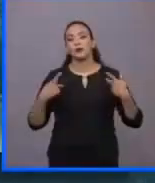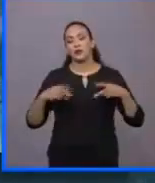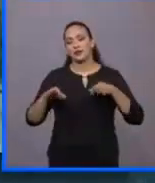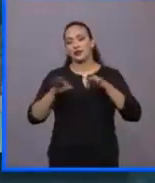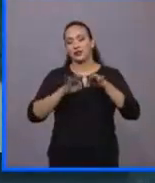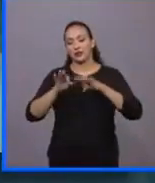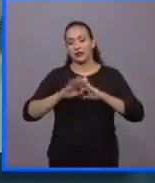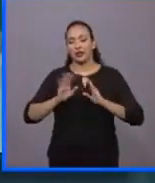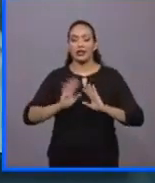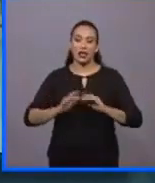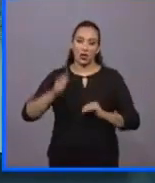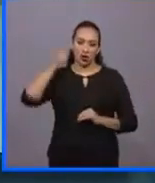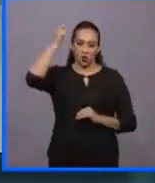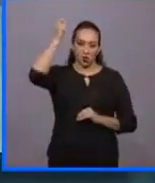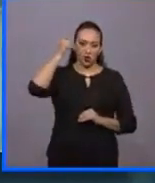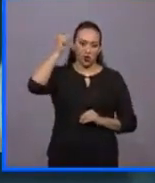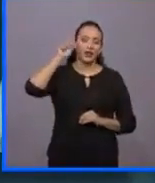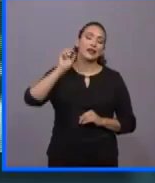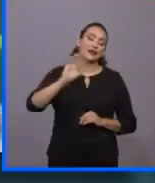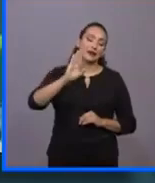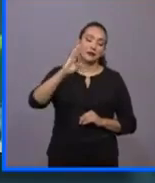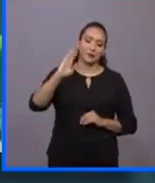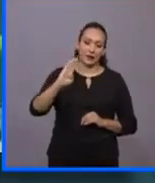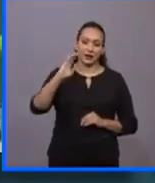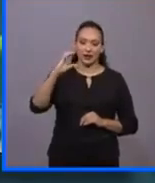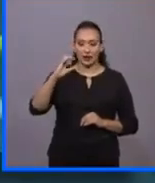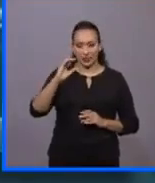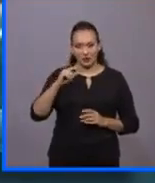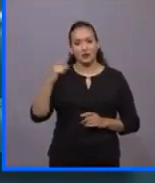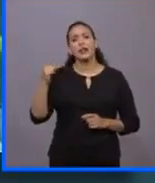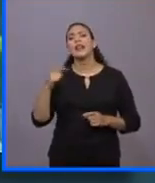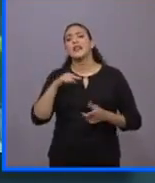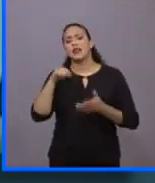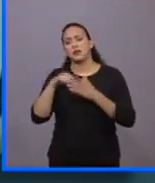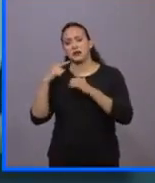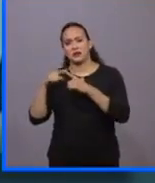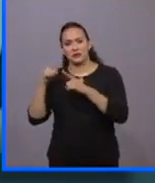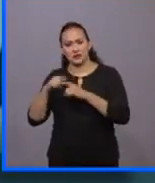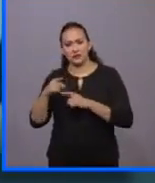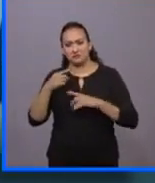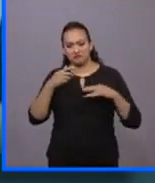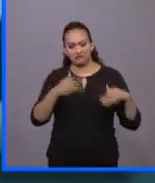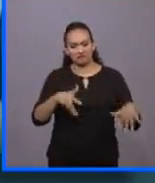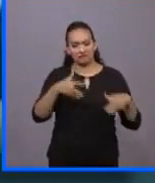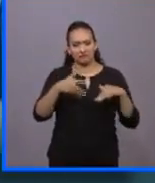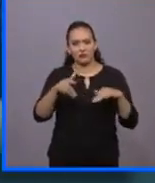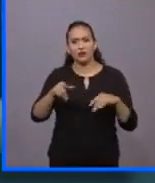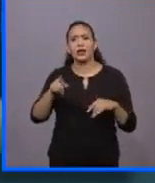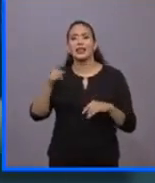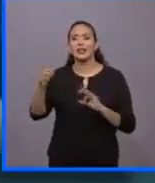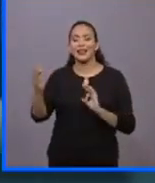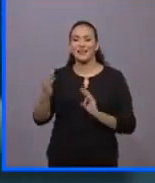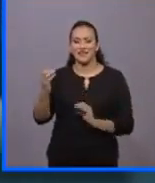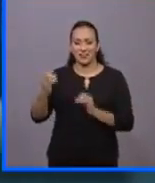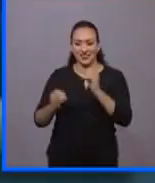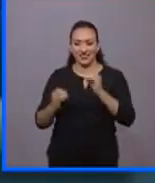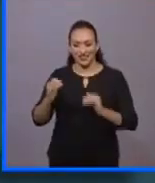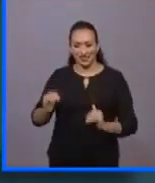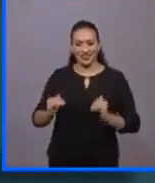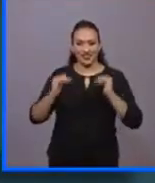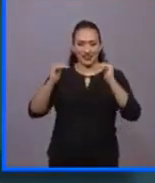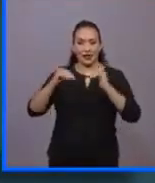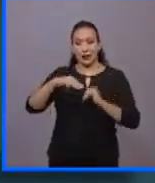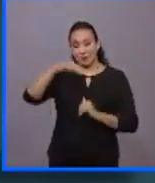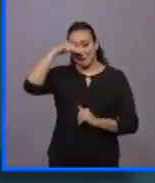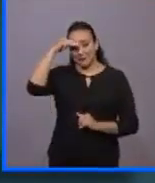Trabajadores jubilados del Poder Judicial de Baja California, provenientes de distintas regiones, se manifestaron en la sede del Supremo Tribunal de Justicia